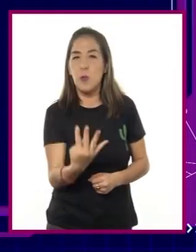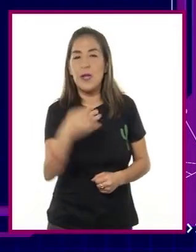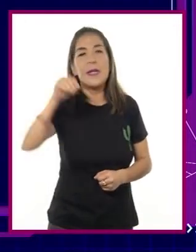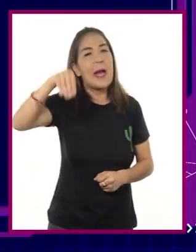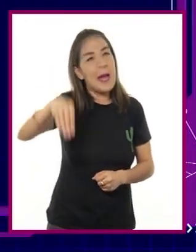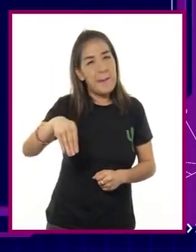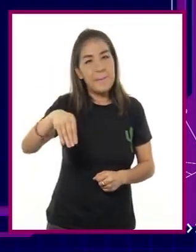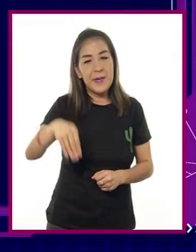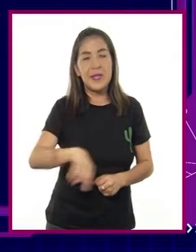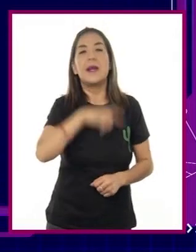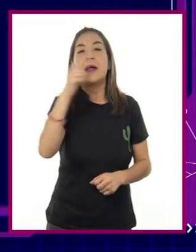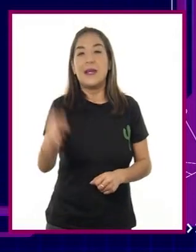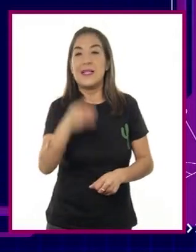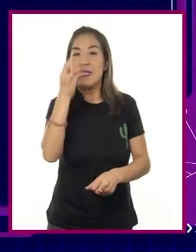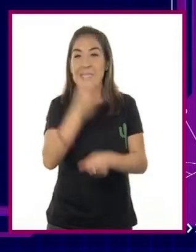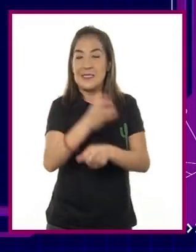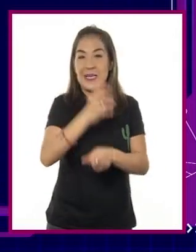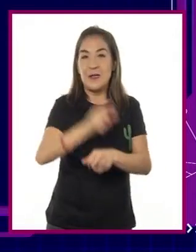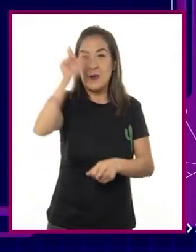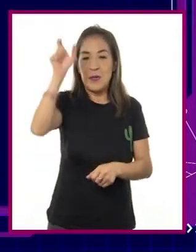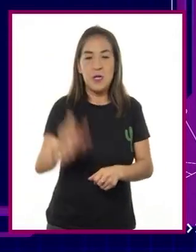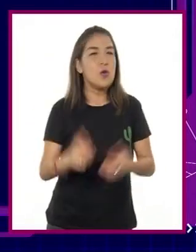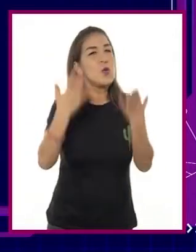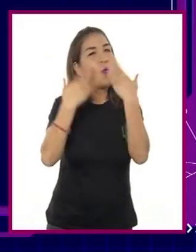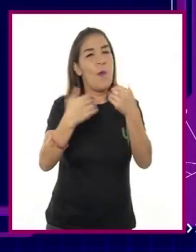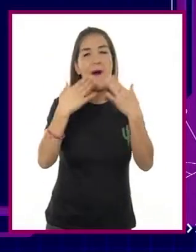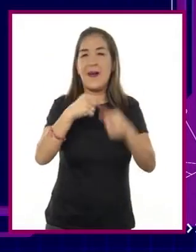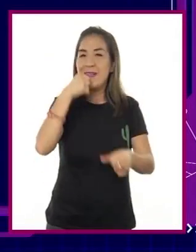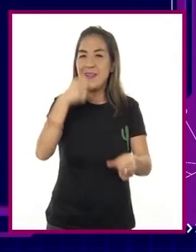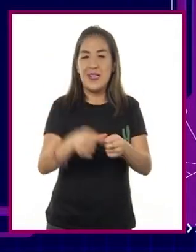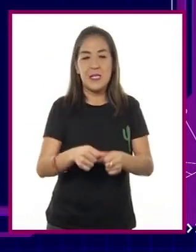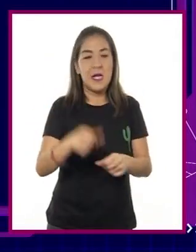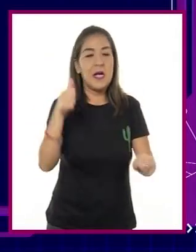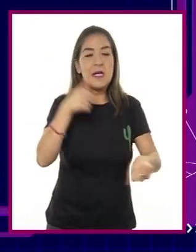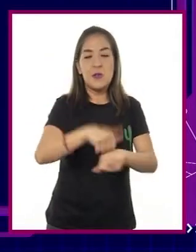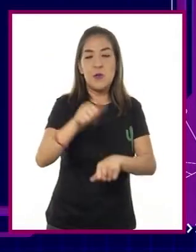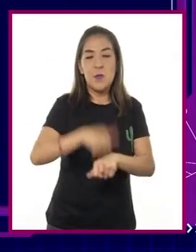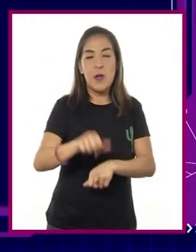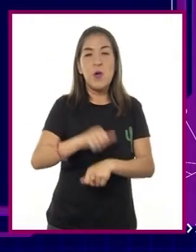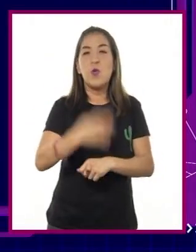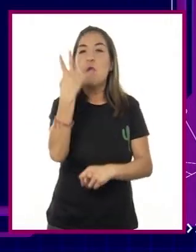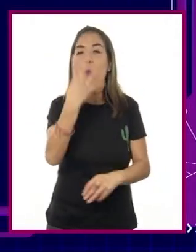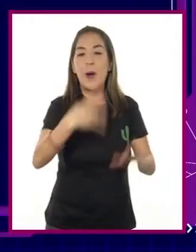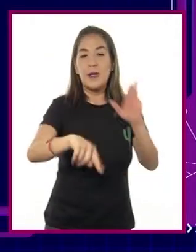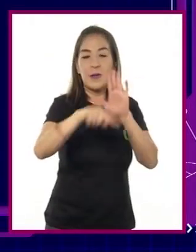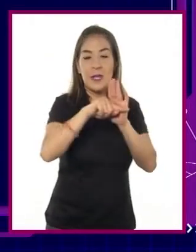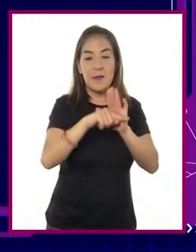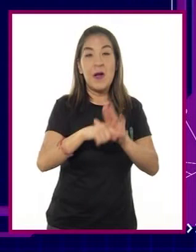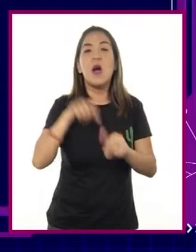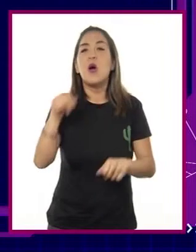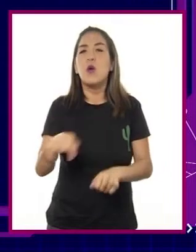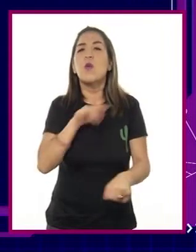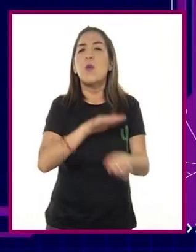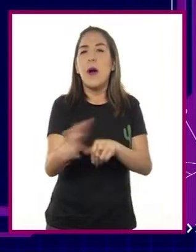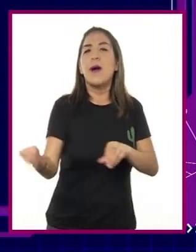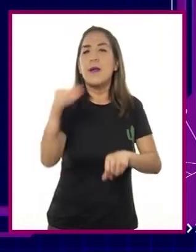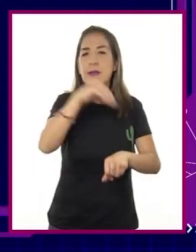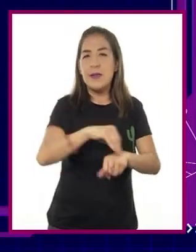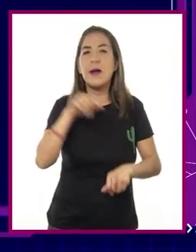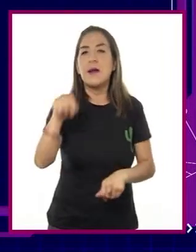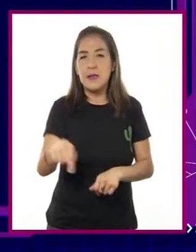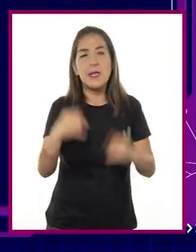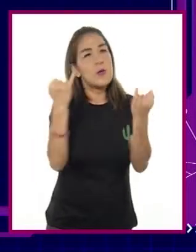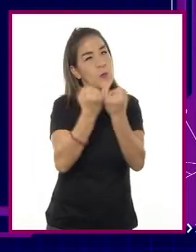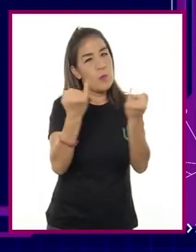En el tercer ejemplo no hay literal, es el número 4 negativo, Por lo tanto, el término semejante también